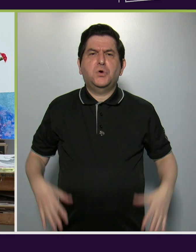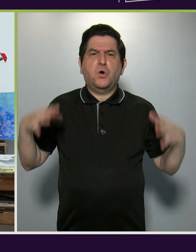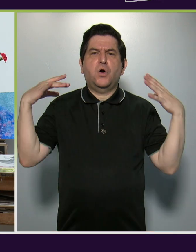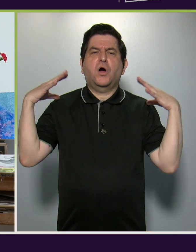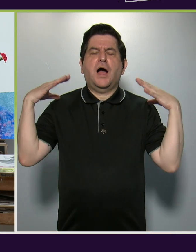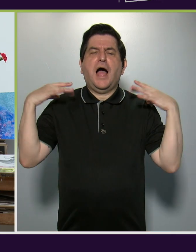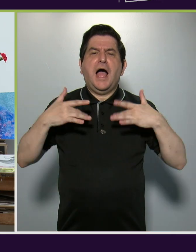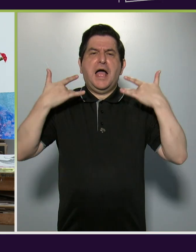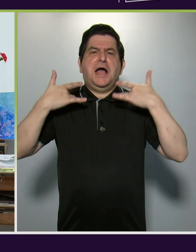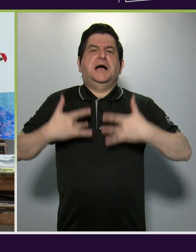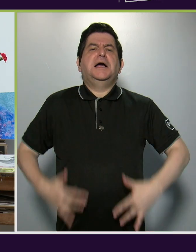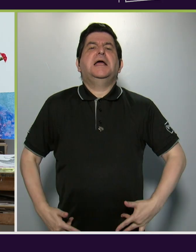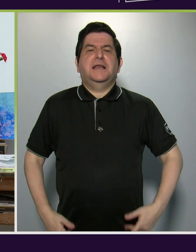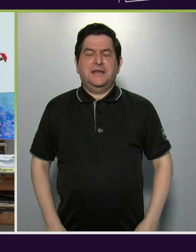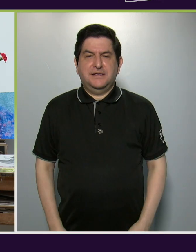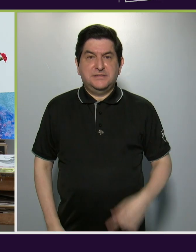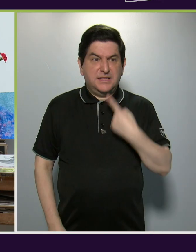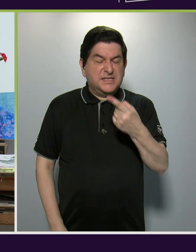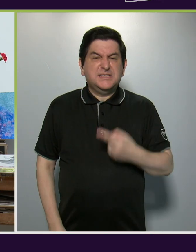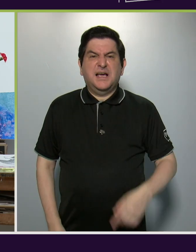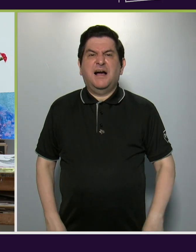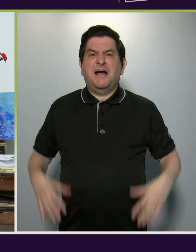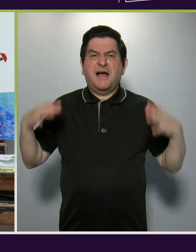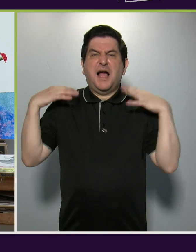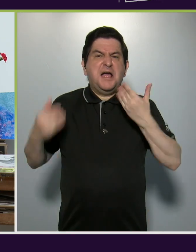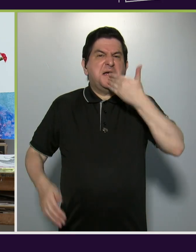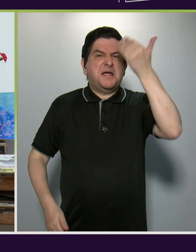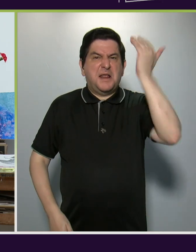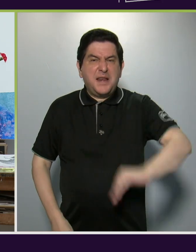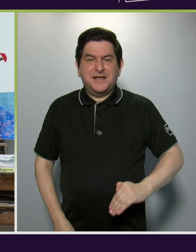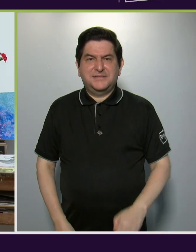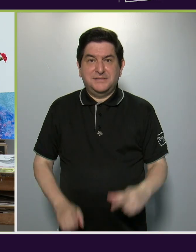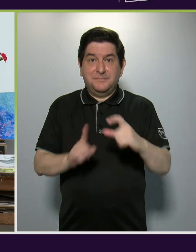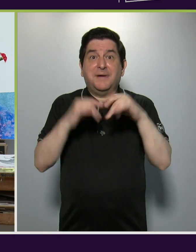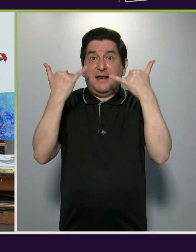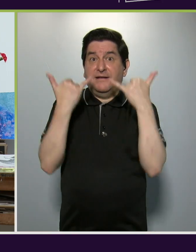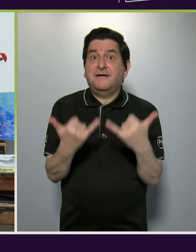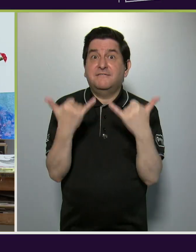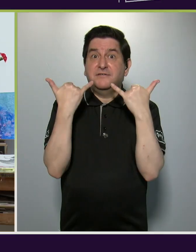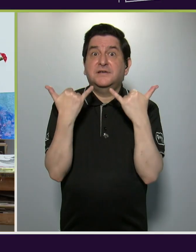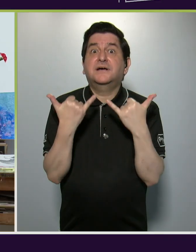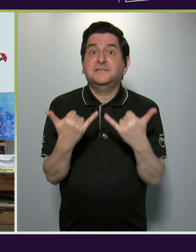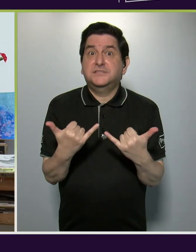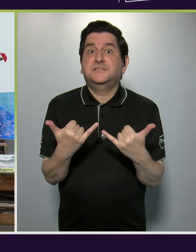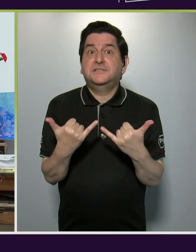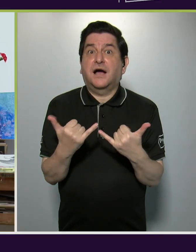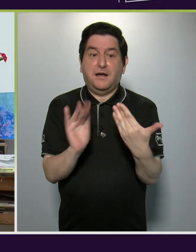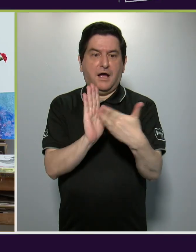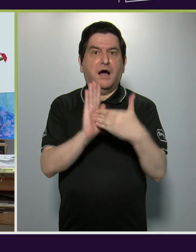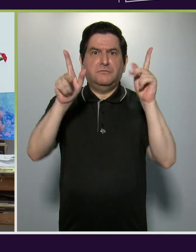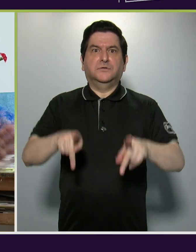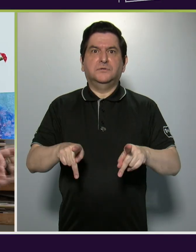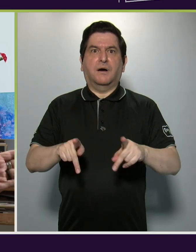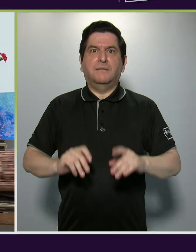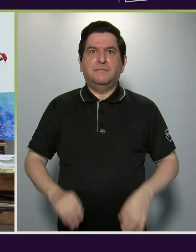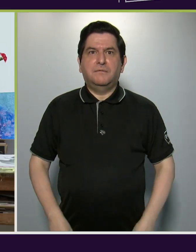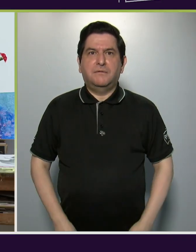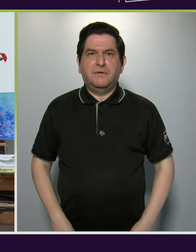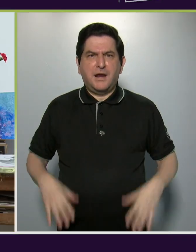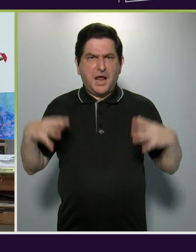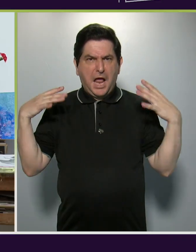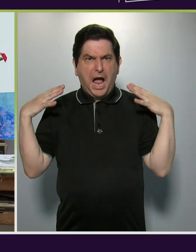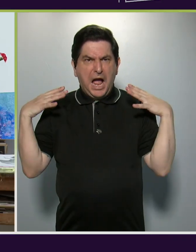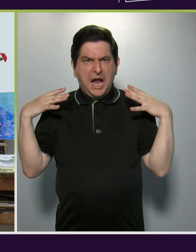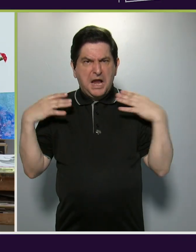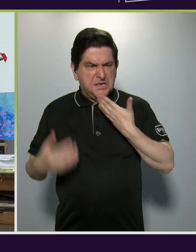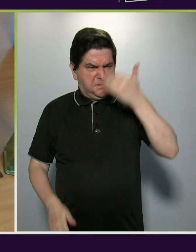desnudos, que se llamaban ángeles malditos. Además la palabra misma ya perturbaba a la gente. Ángeles con